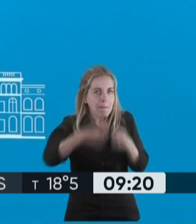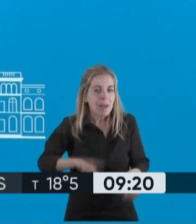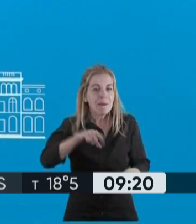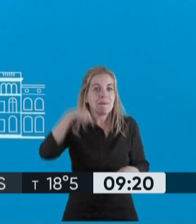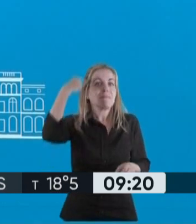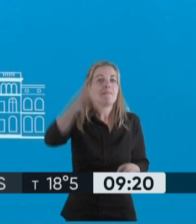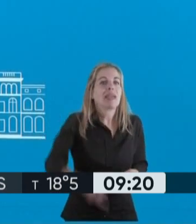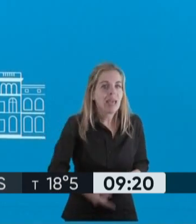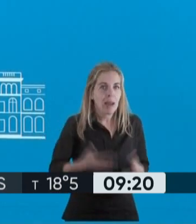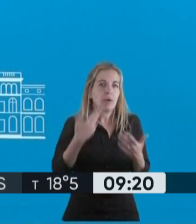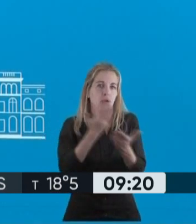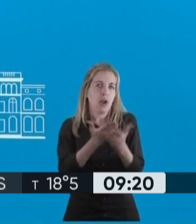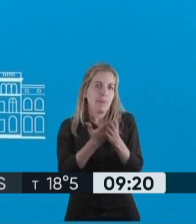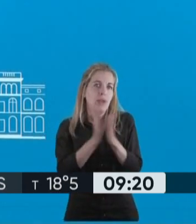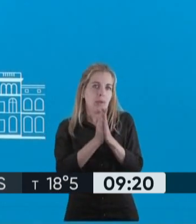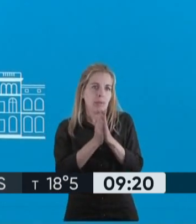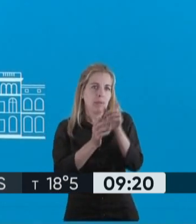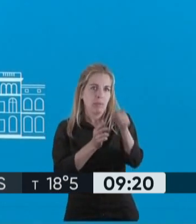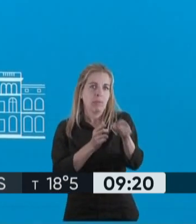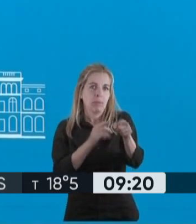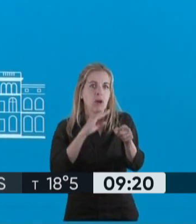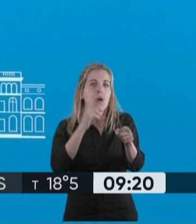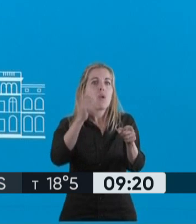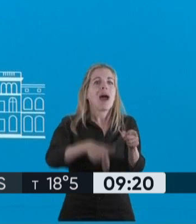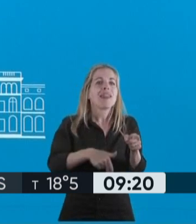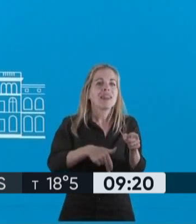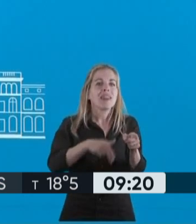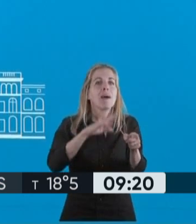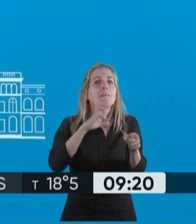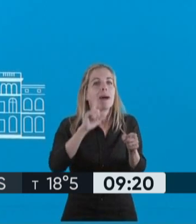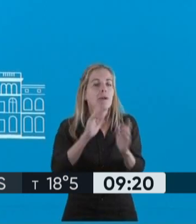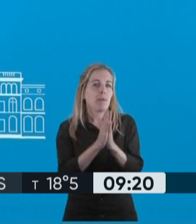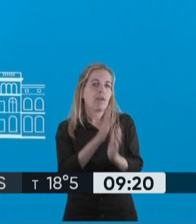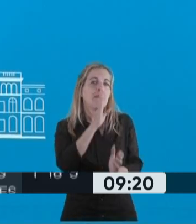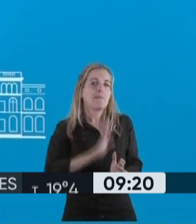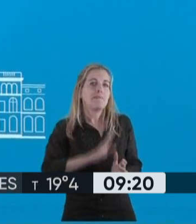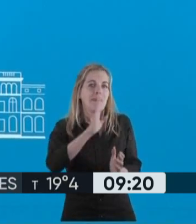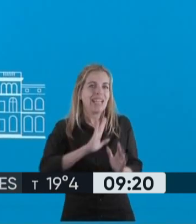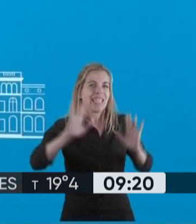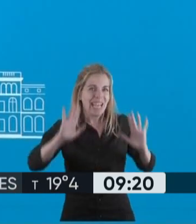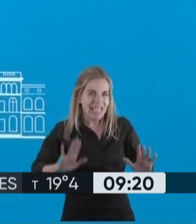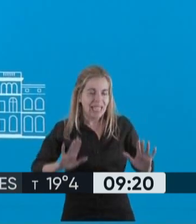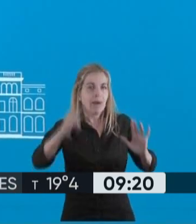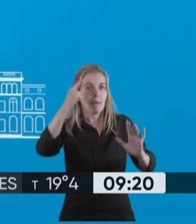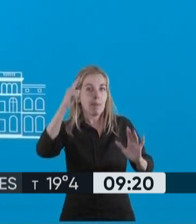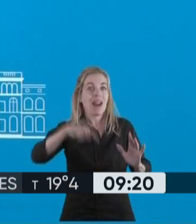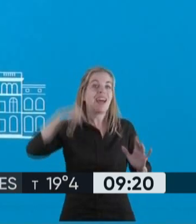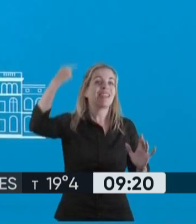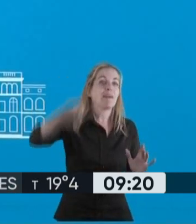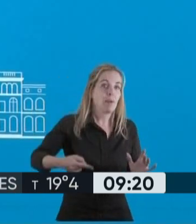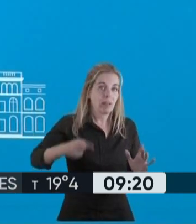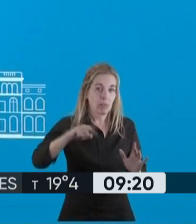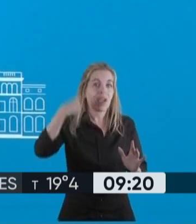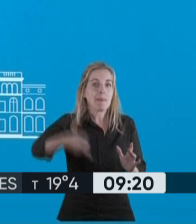mañana, con lo cual le pido, Juan Pablo, que tengamos paciencia y no pidamos que viene después de un bono que se empiece a implementar